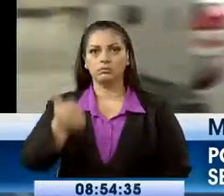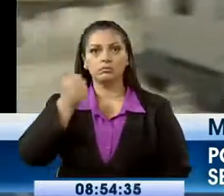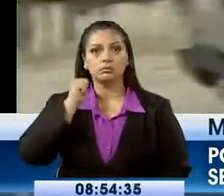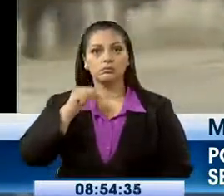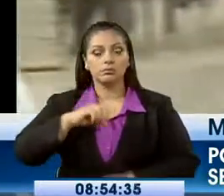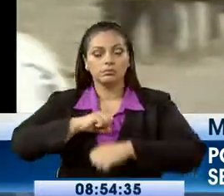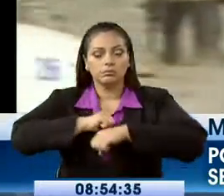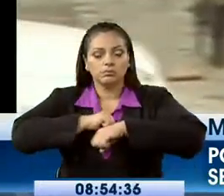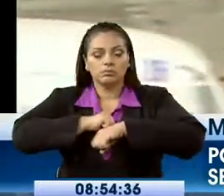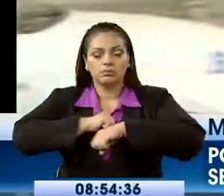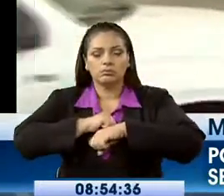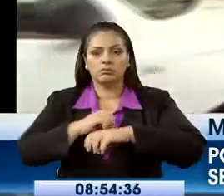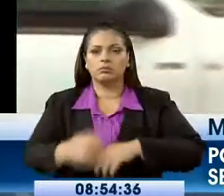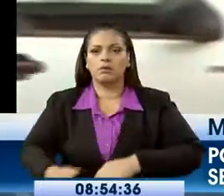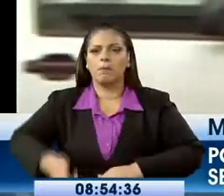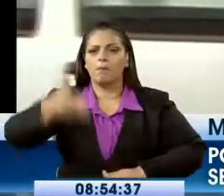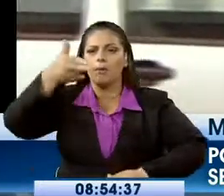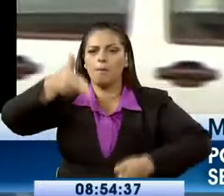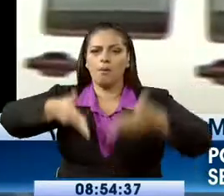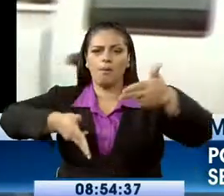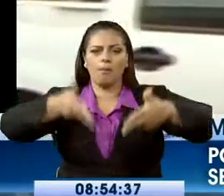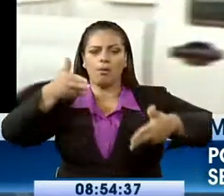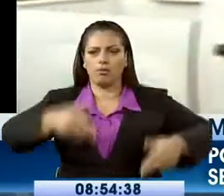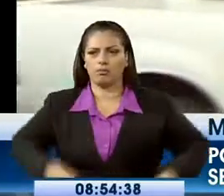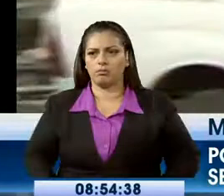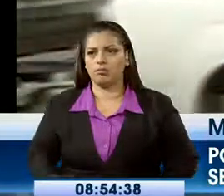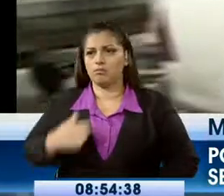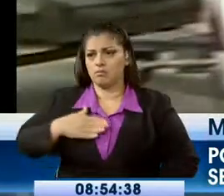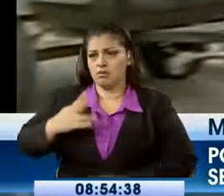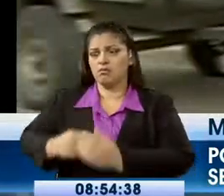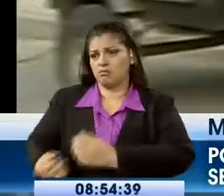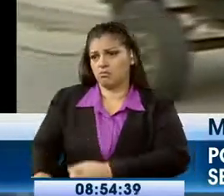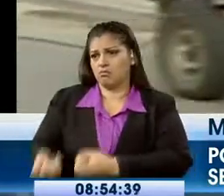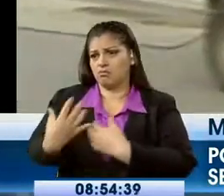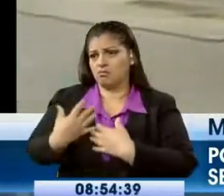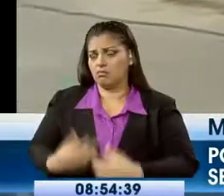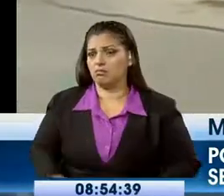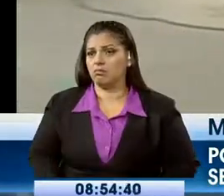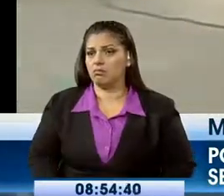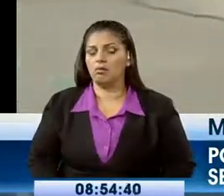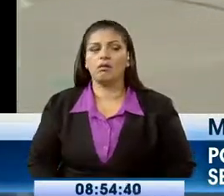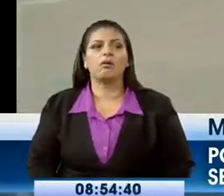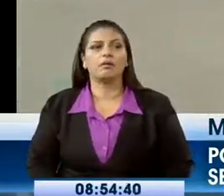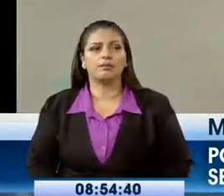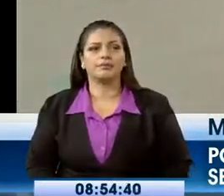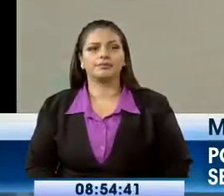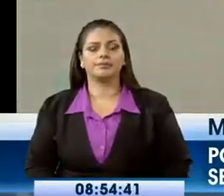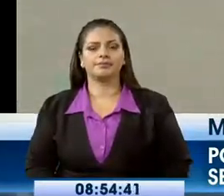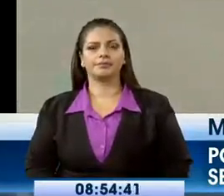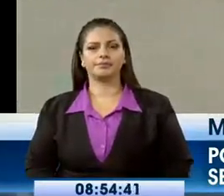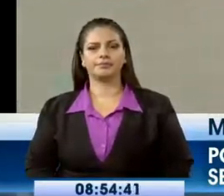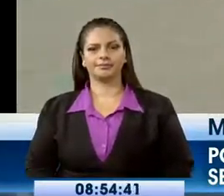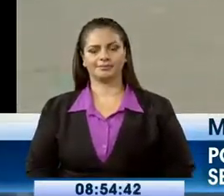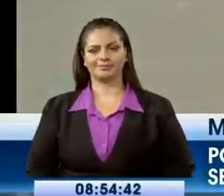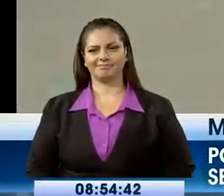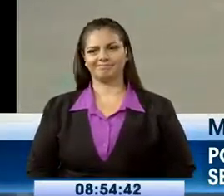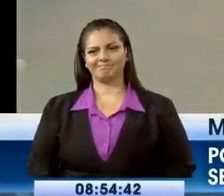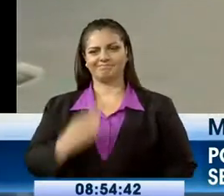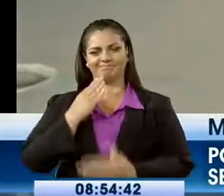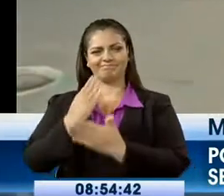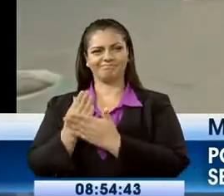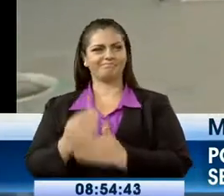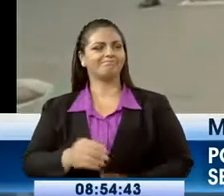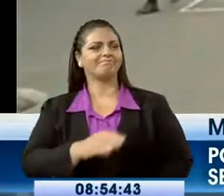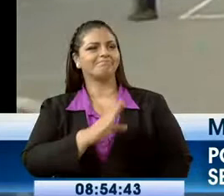madrugada. Eso dijo mi hijo, porque ¿ya? Yo me he quedado dormida. ¿Usted se quedó dormida? Sí. Bien, entonces déjeme hablar con el caballero, que él fue el que me mencionó de eso. Caballero, buenos